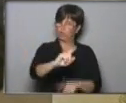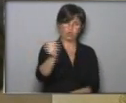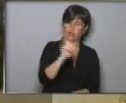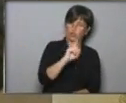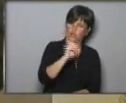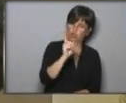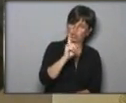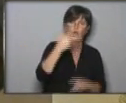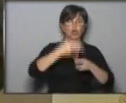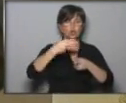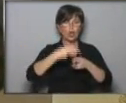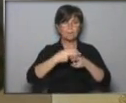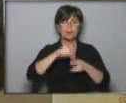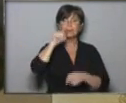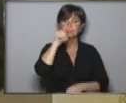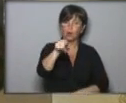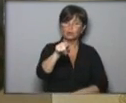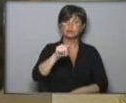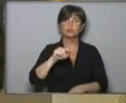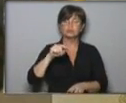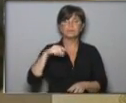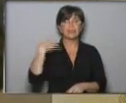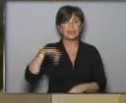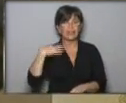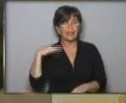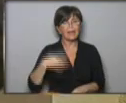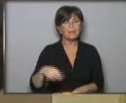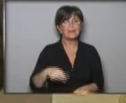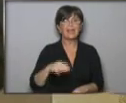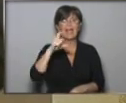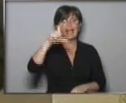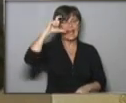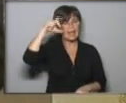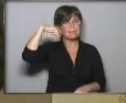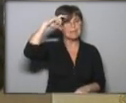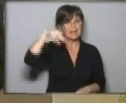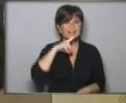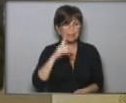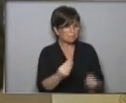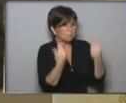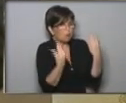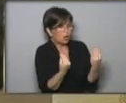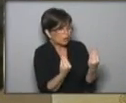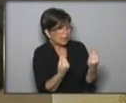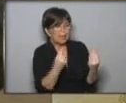no. Tú, tu nombre tendría que ser Clemente. ¿Y por qué?